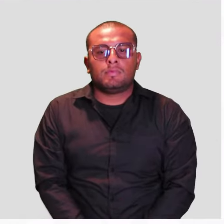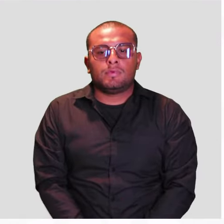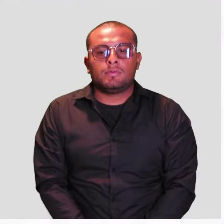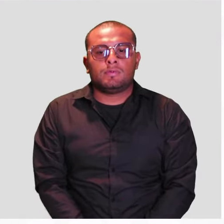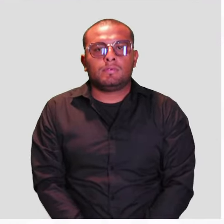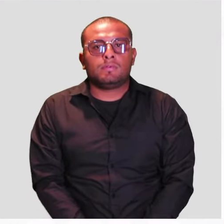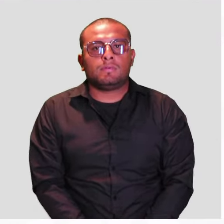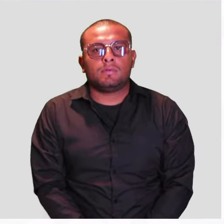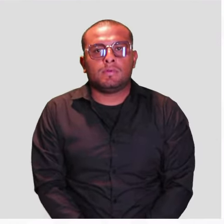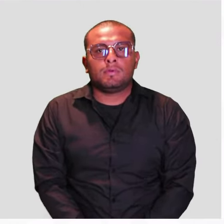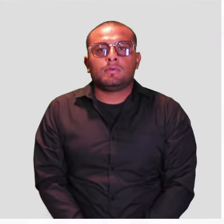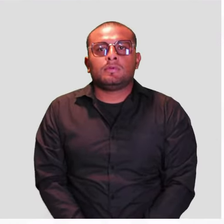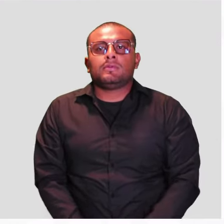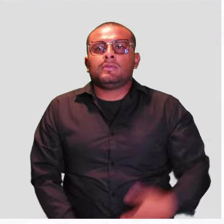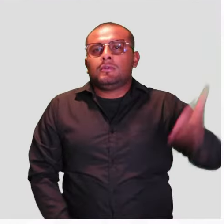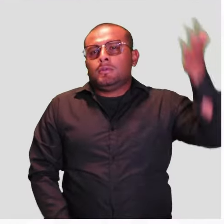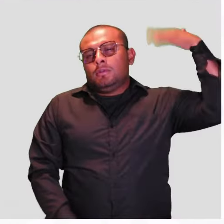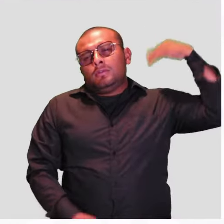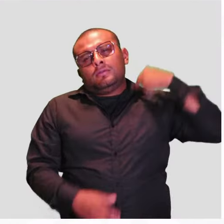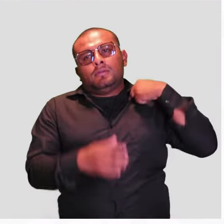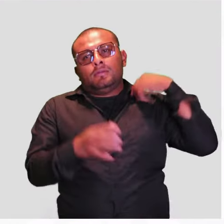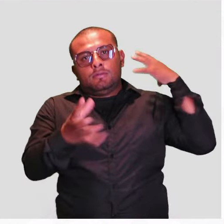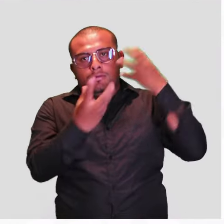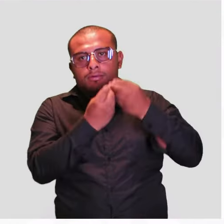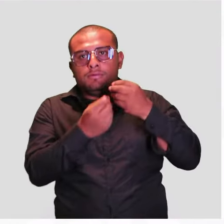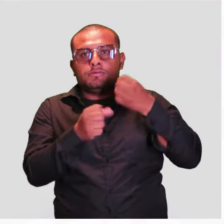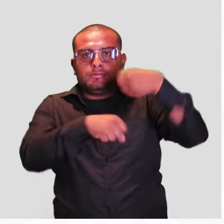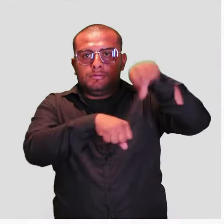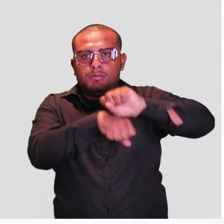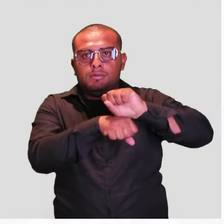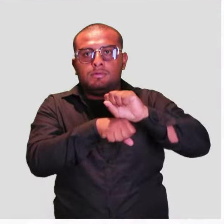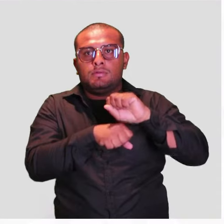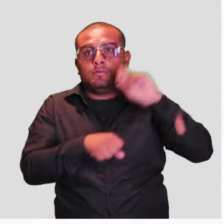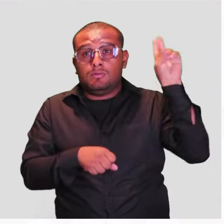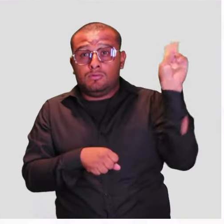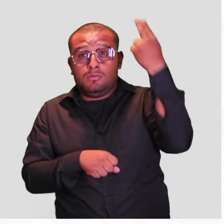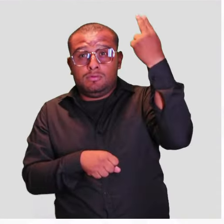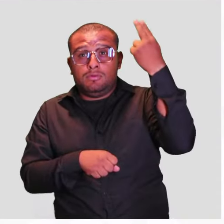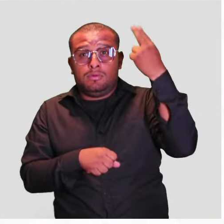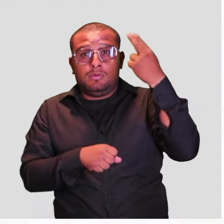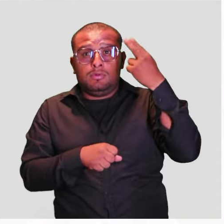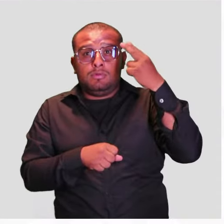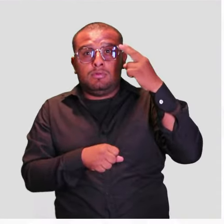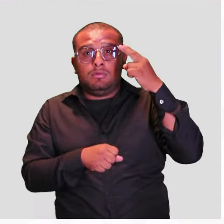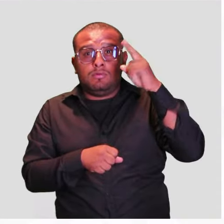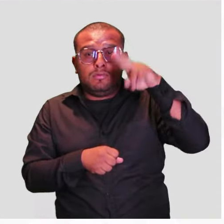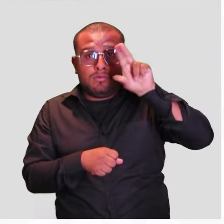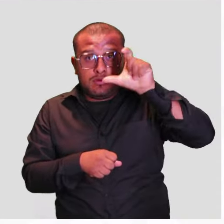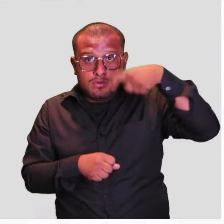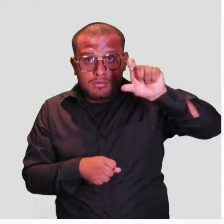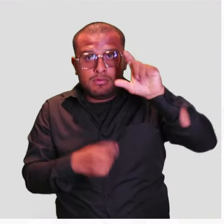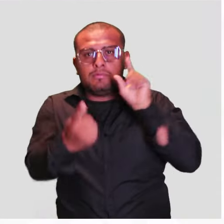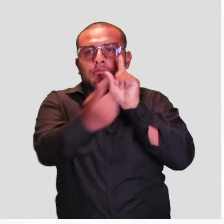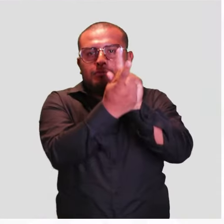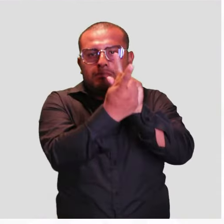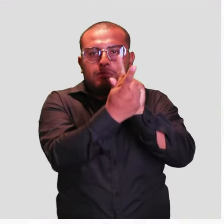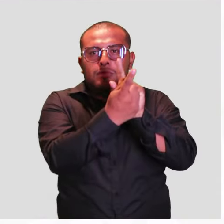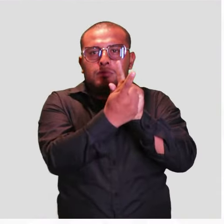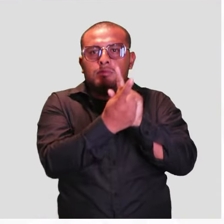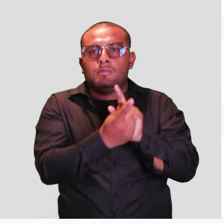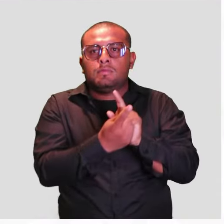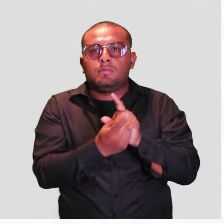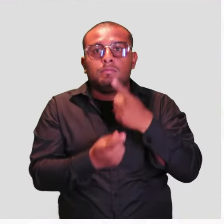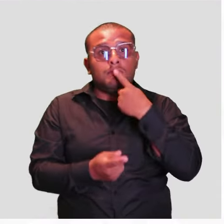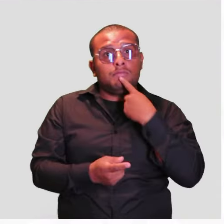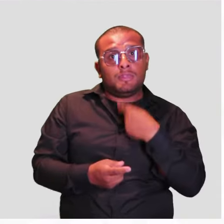Hace un par de semanas me reuní con la rectora de la máxima casa de estudios, donde el 33% de todos los jóvenes que